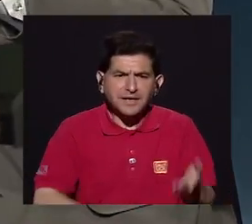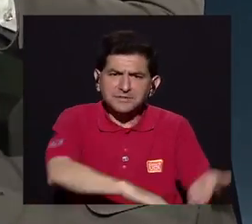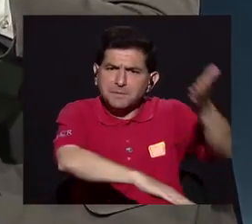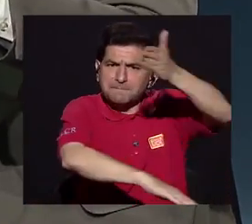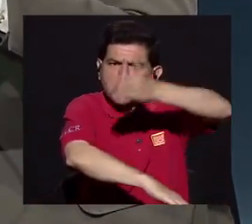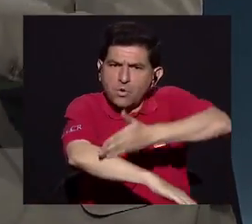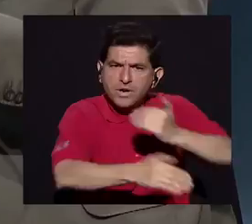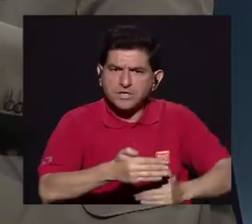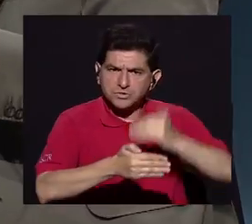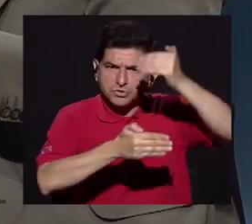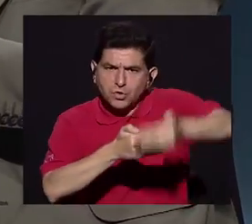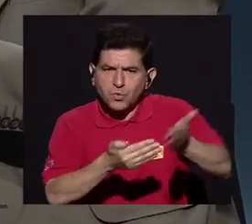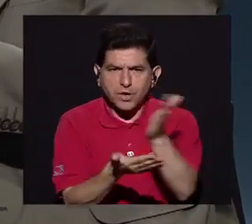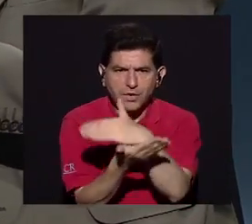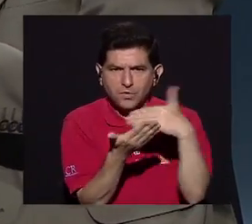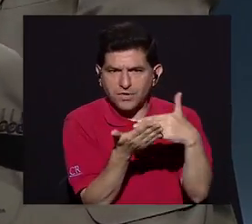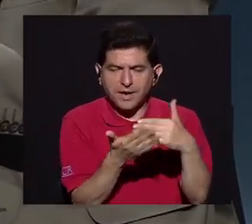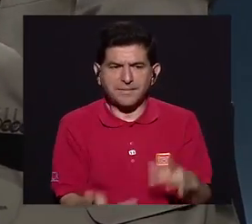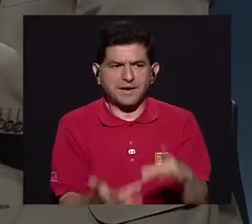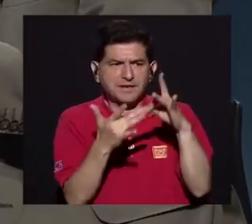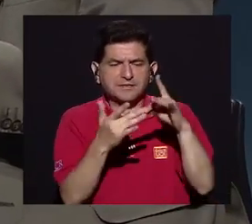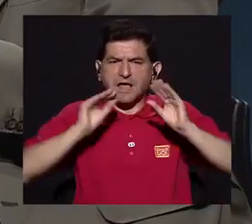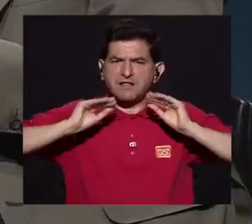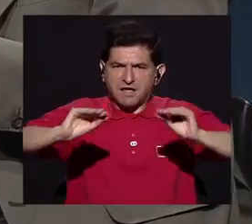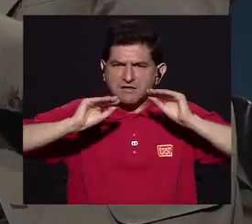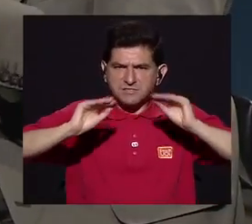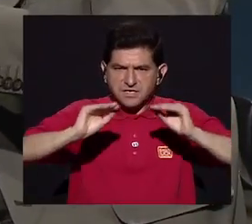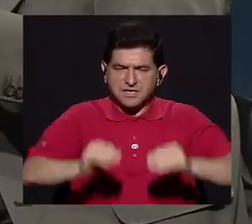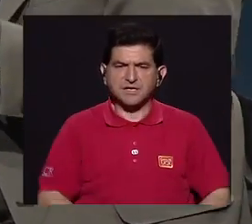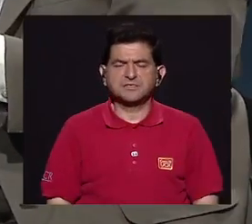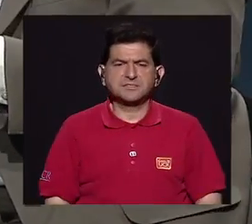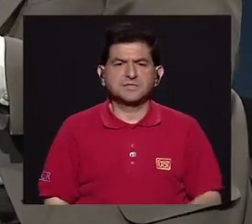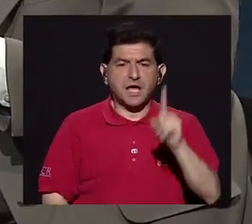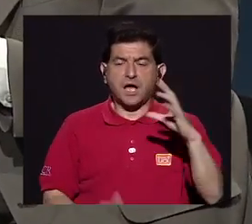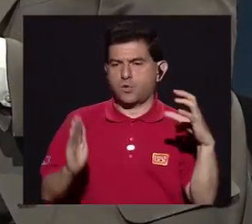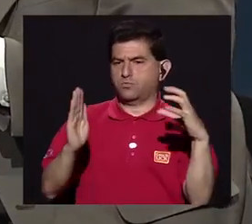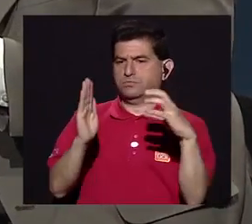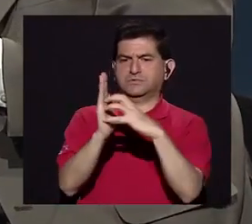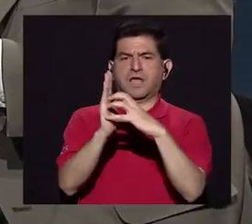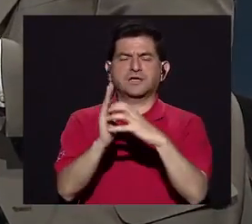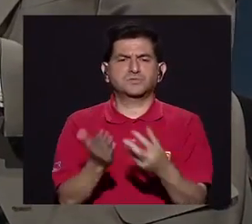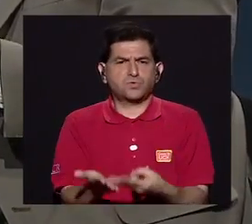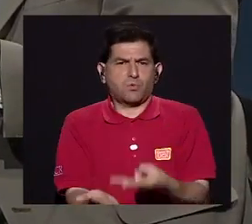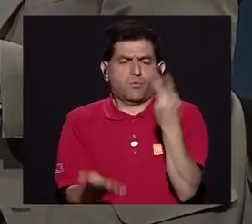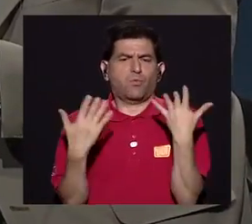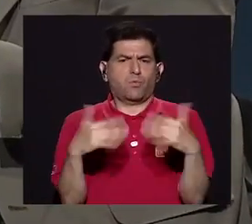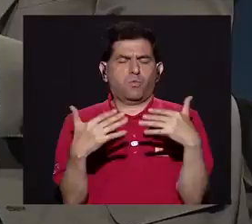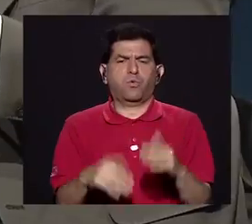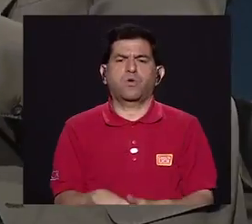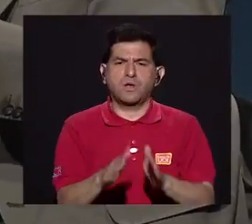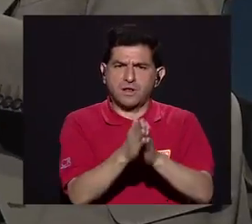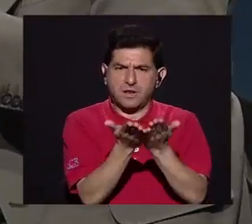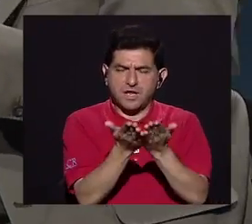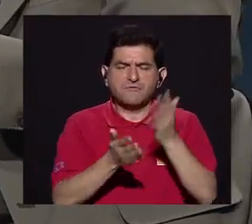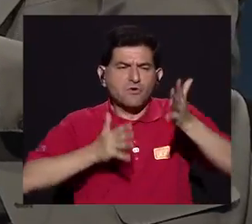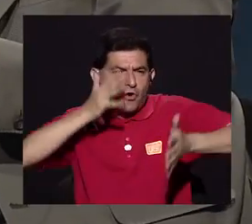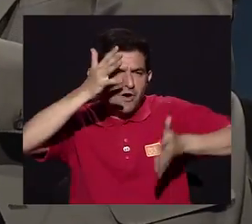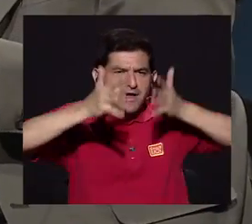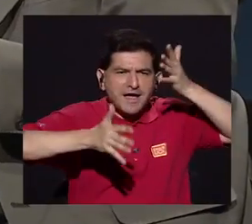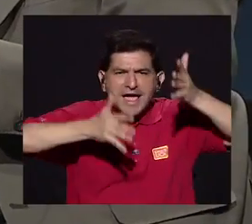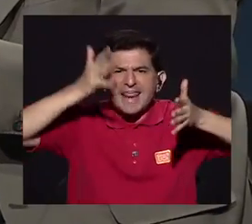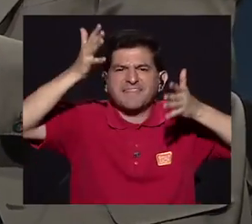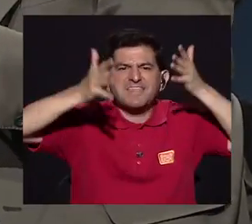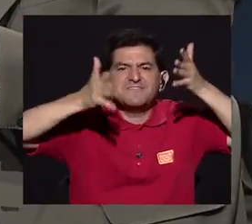salto, luego de la parte sobre todo académica, se ve culminada en un texto, que creo que es un texto muy valioso. Gracias. Se llama